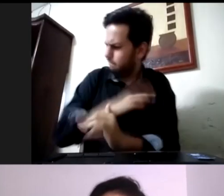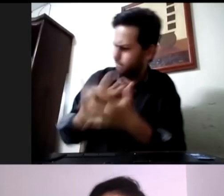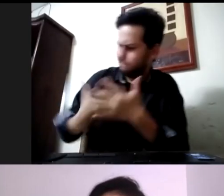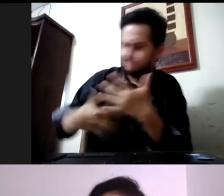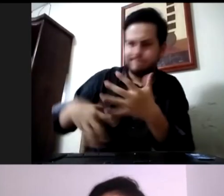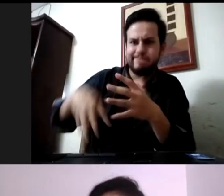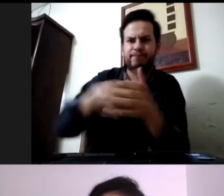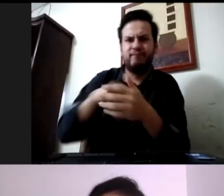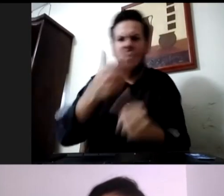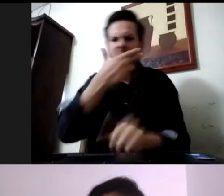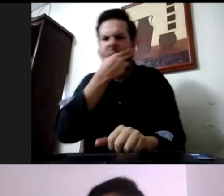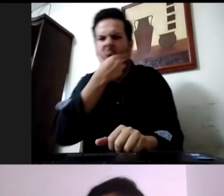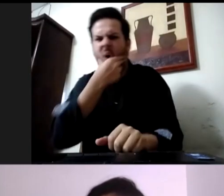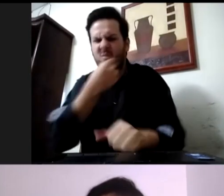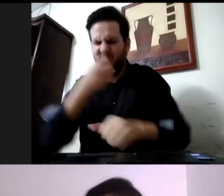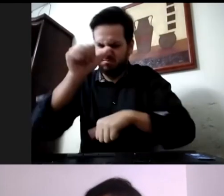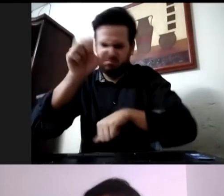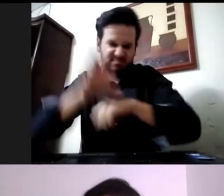patriarcales, generalmente